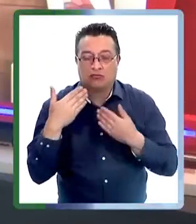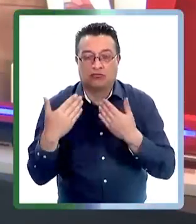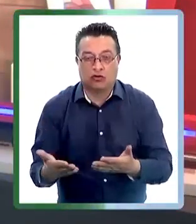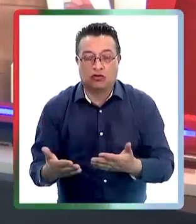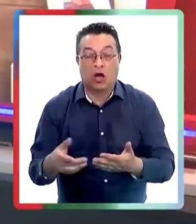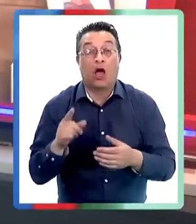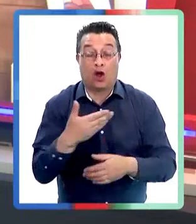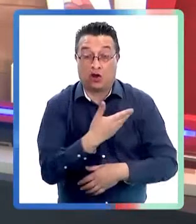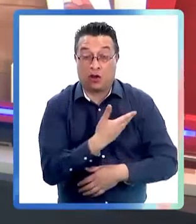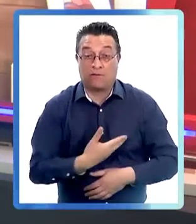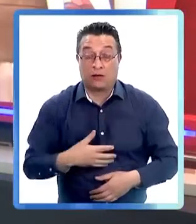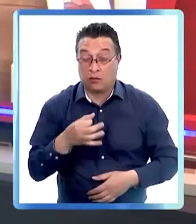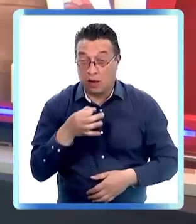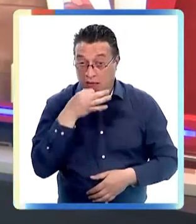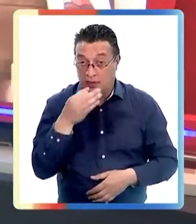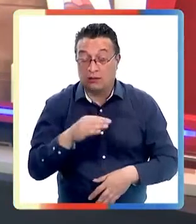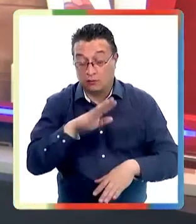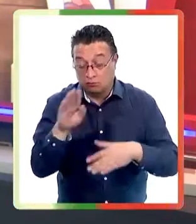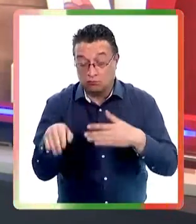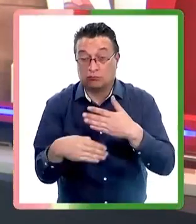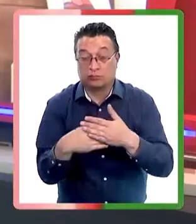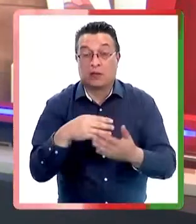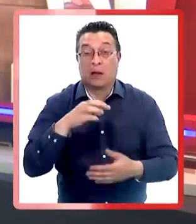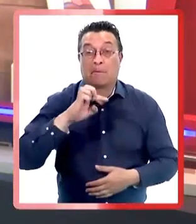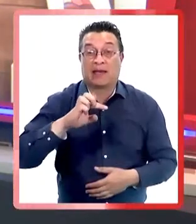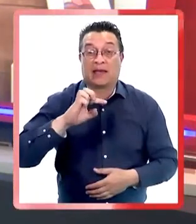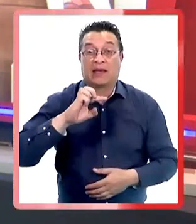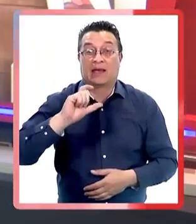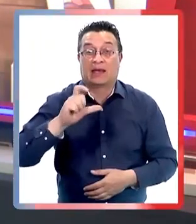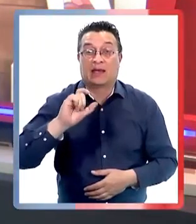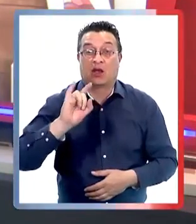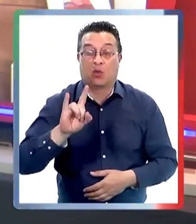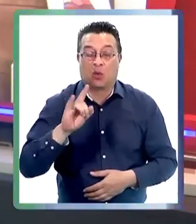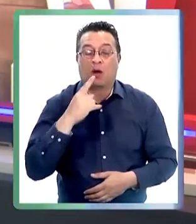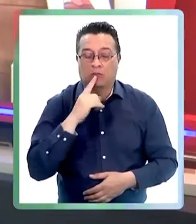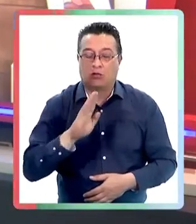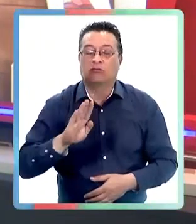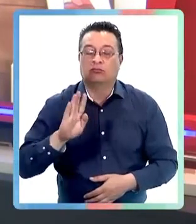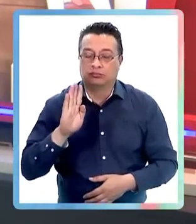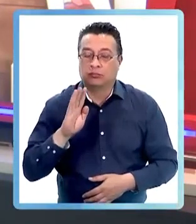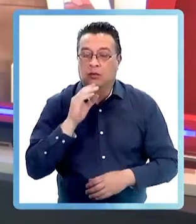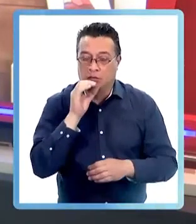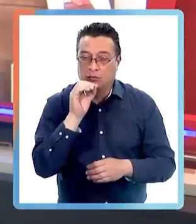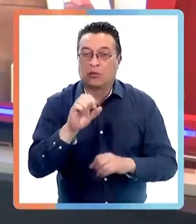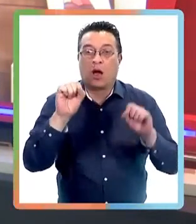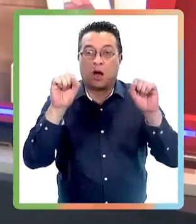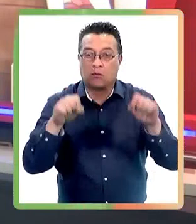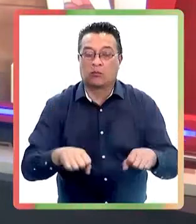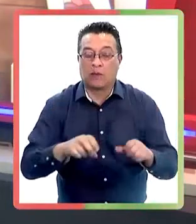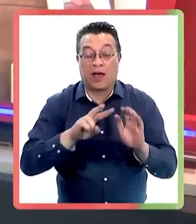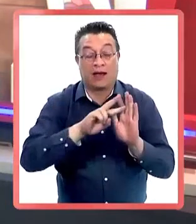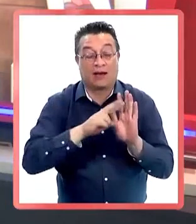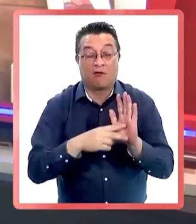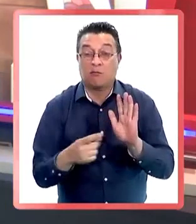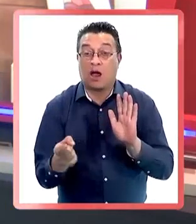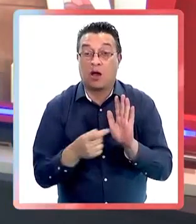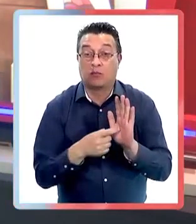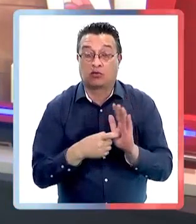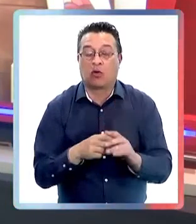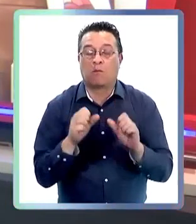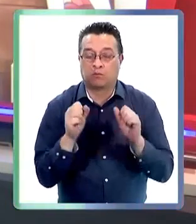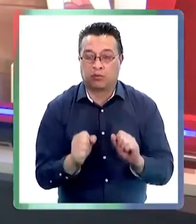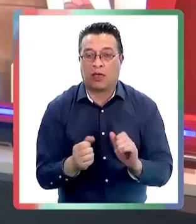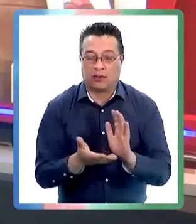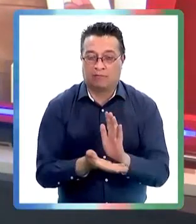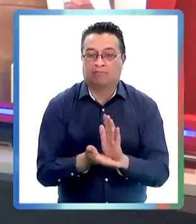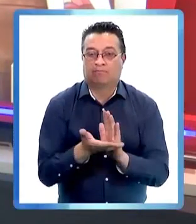el gobierno, junto con hacer esta ampliación de la PGU, ha comprometido también, en la medida que se apruebe la reforma tributaria,